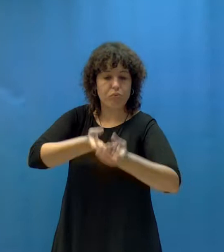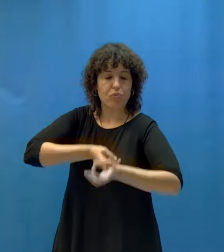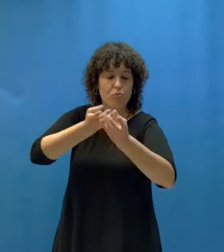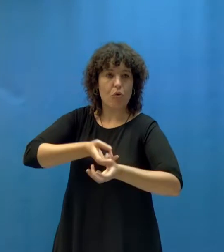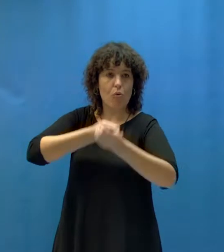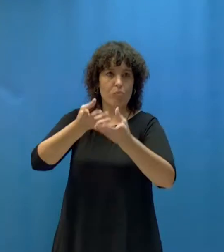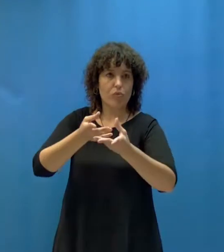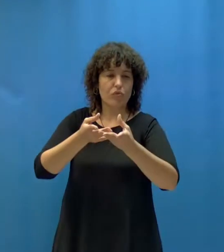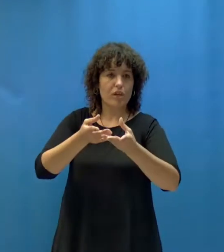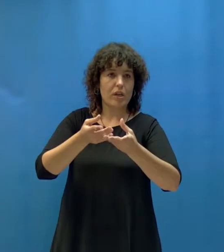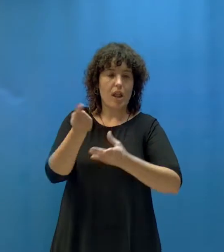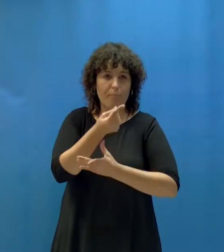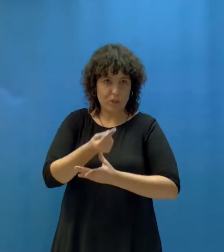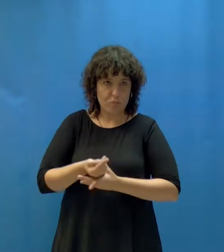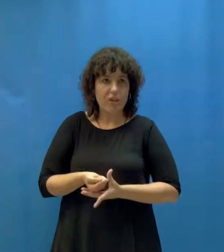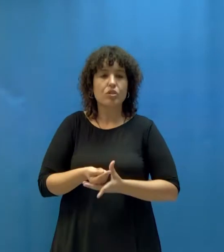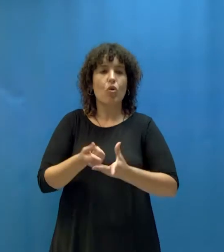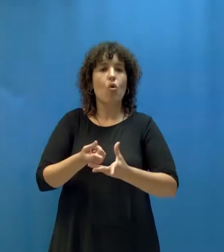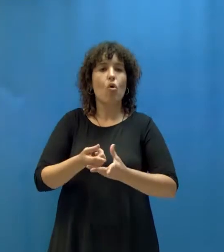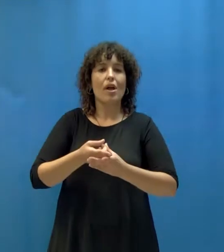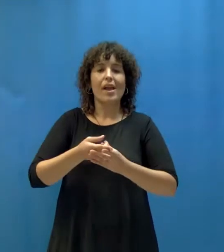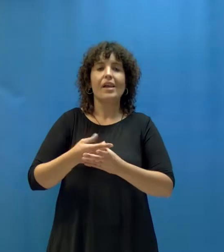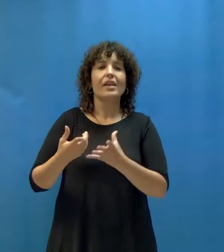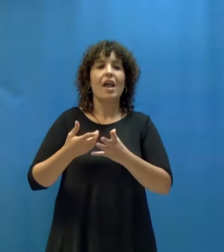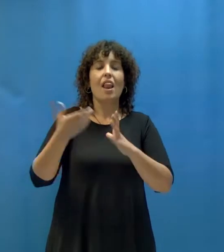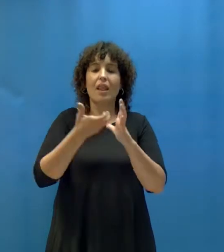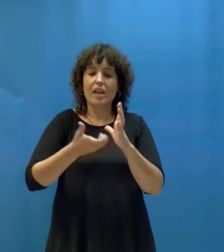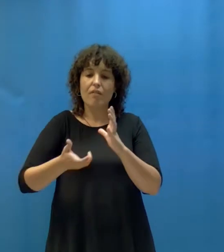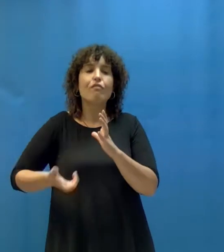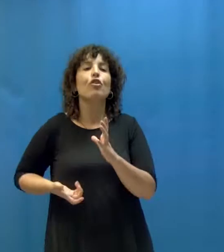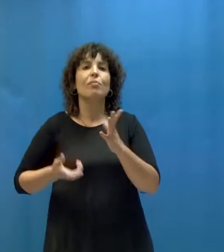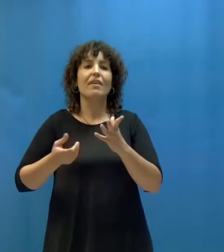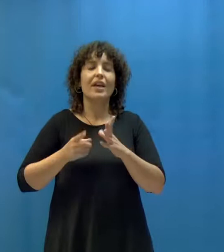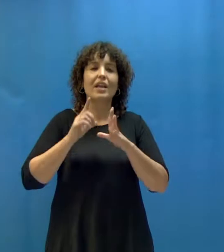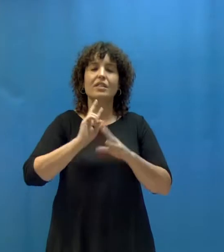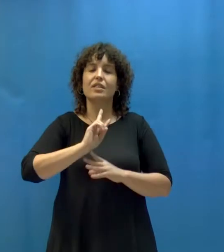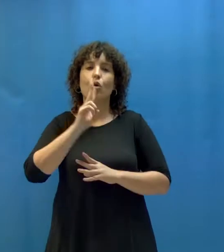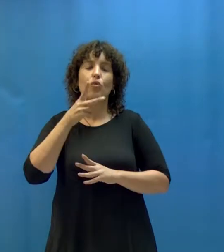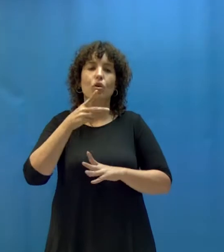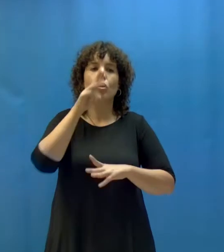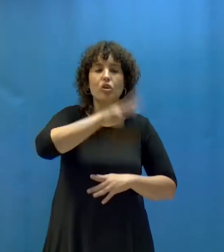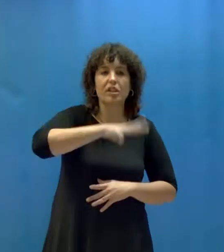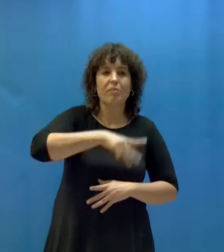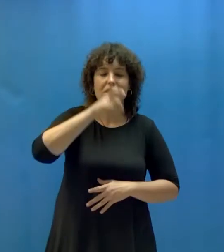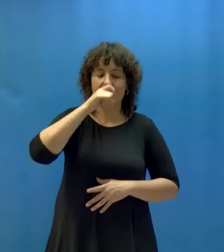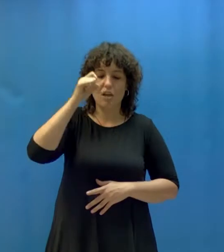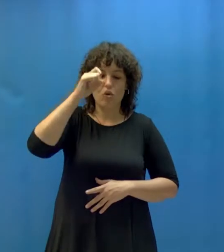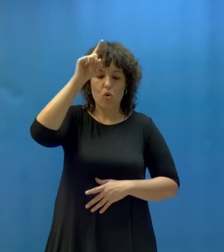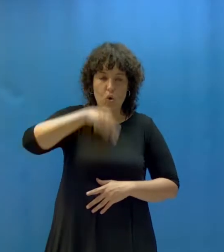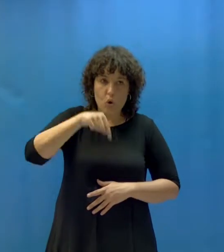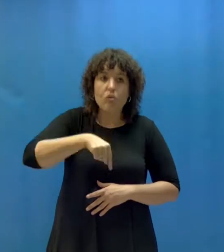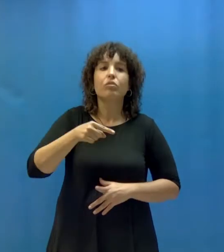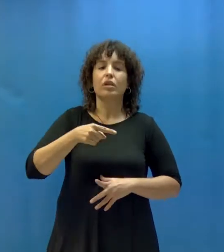de presupuesto, el informe de la ejecución presupuestaria del segundo trimestre del año 2017, que está compuesta por una serie de